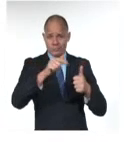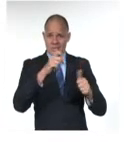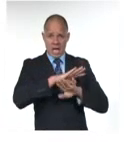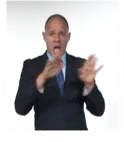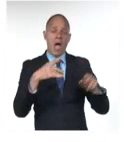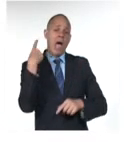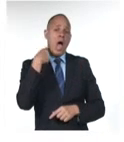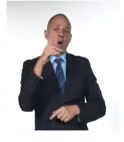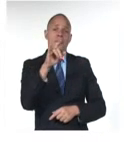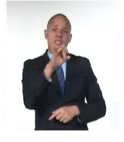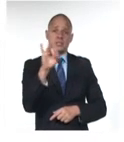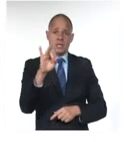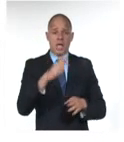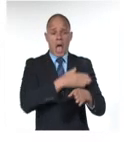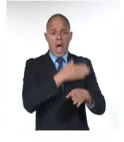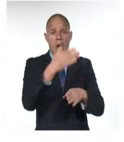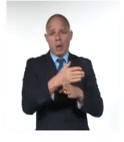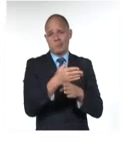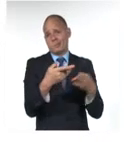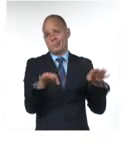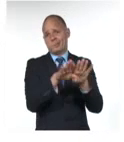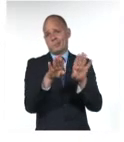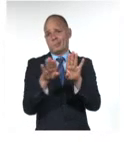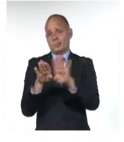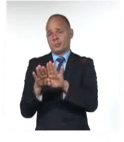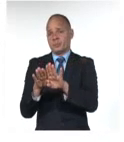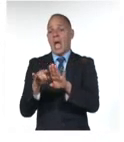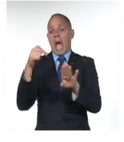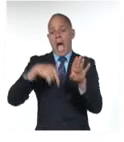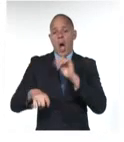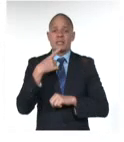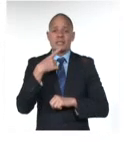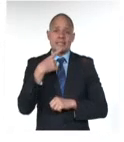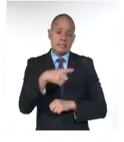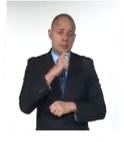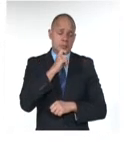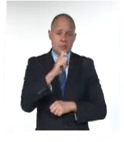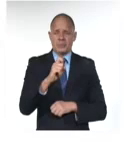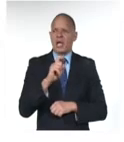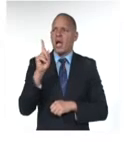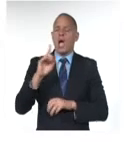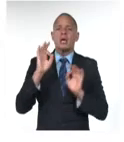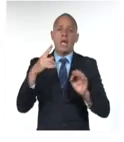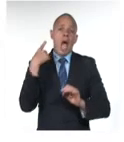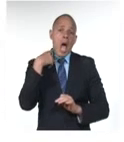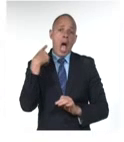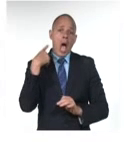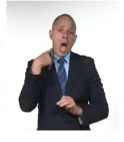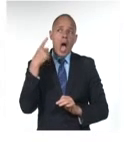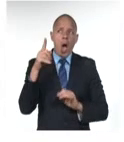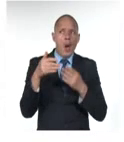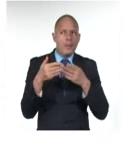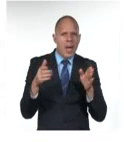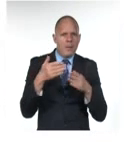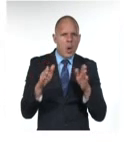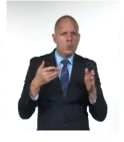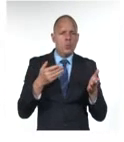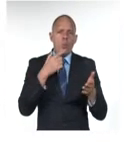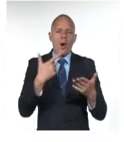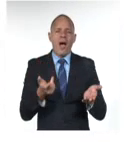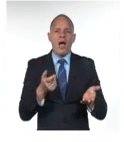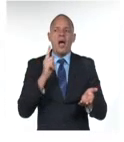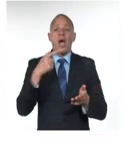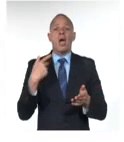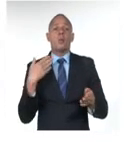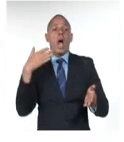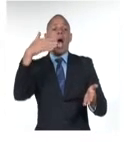octubre de 2017, los pocos miles que las autoridades de los Estados Unidos han admitido cada año desde entonces se ven obligados a viajar a